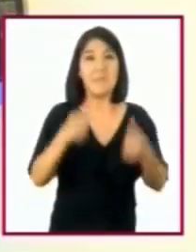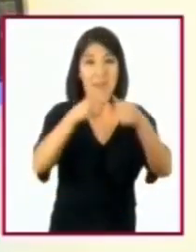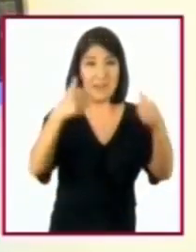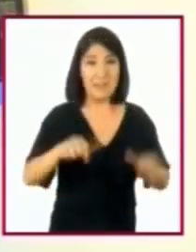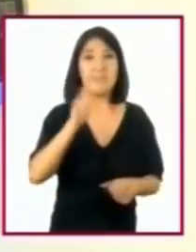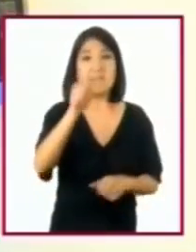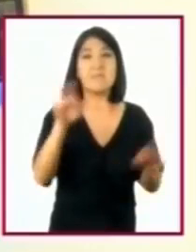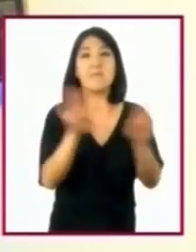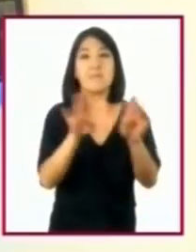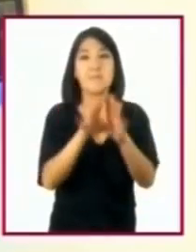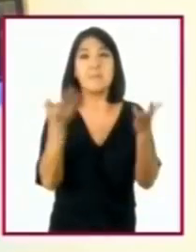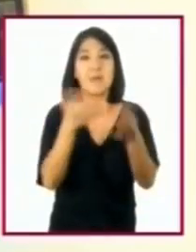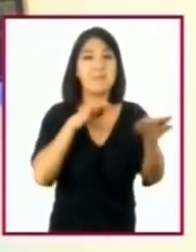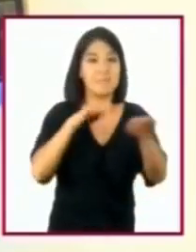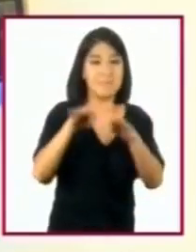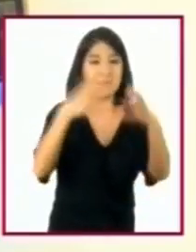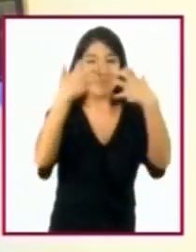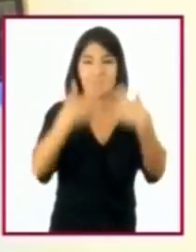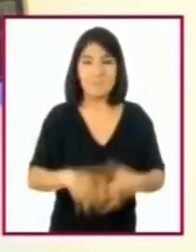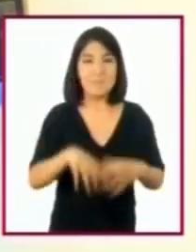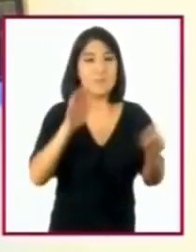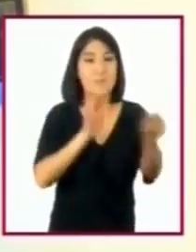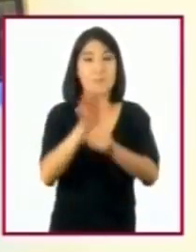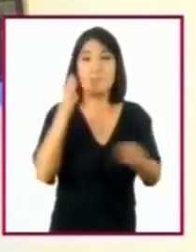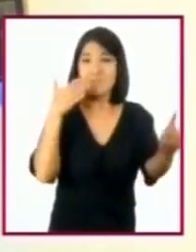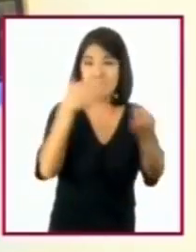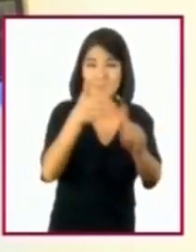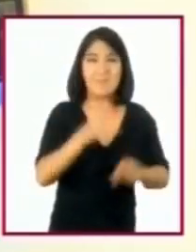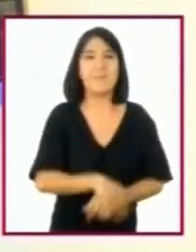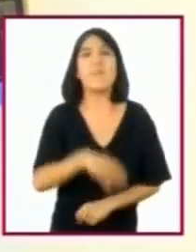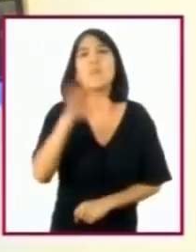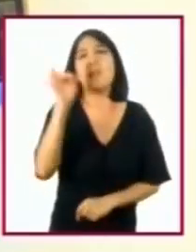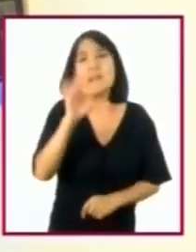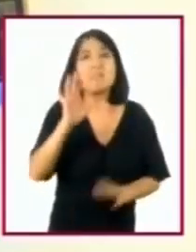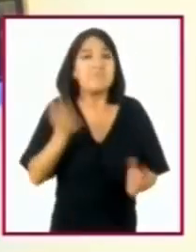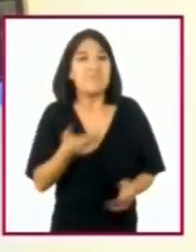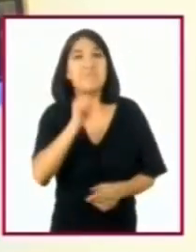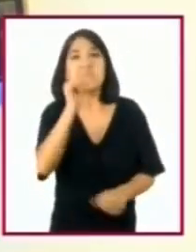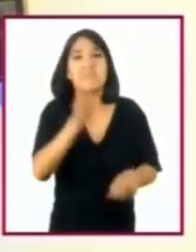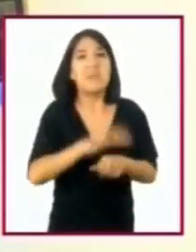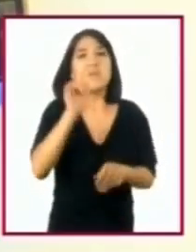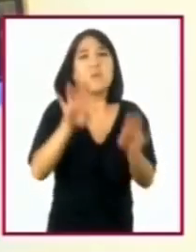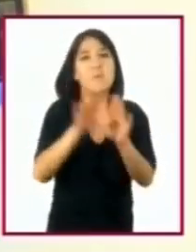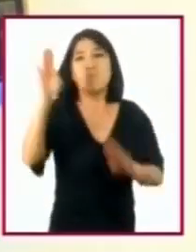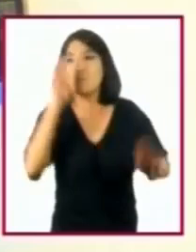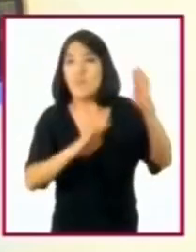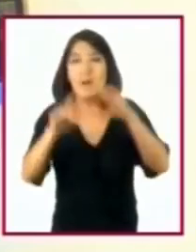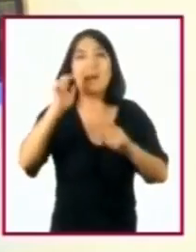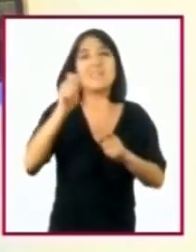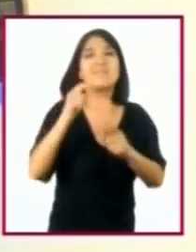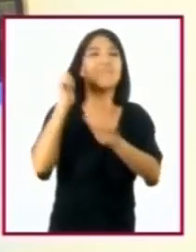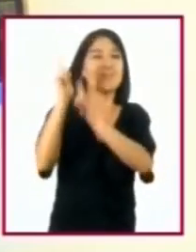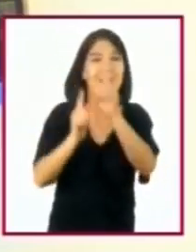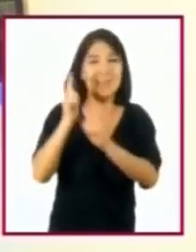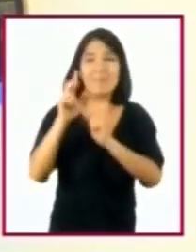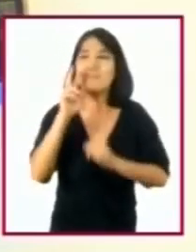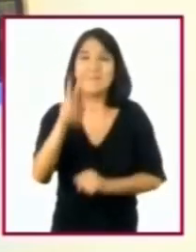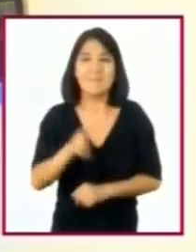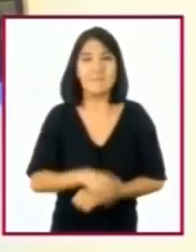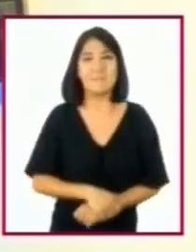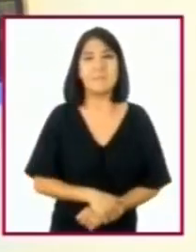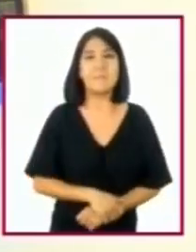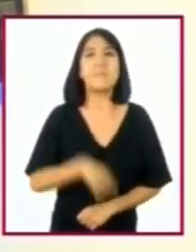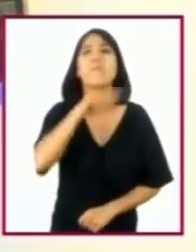arte cuando tiene una función concreta y específica? ¿O solo si lo encontramos en un museo o galería? ¿Qué opinas